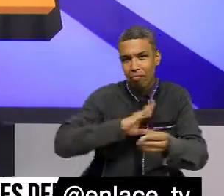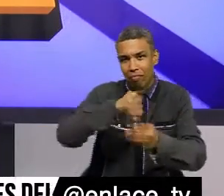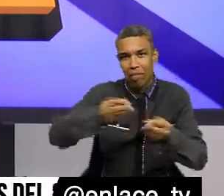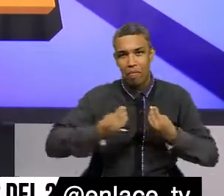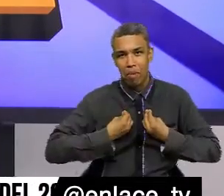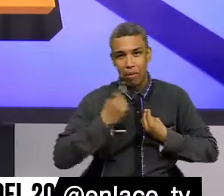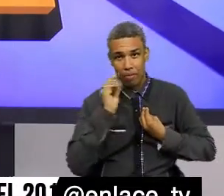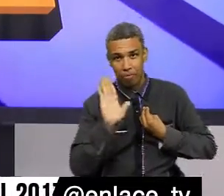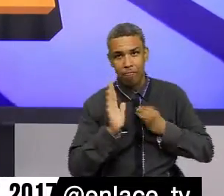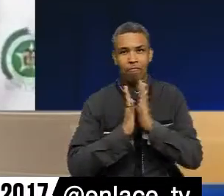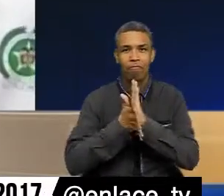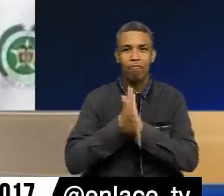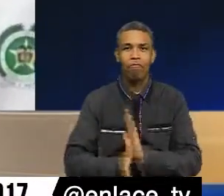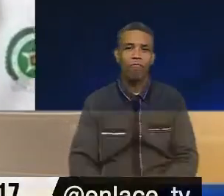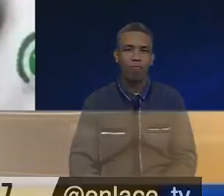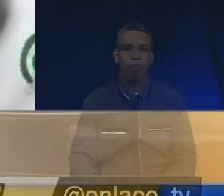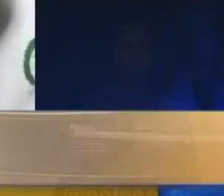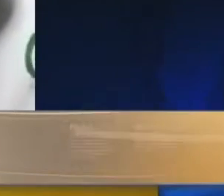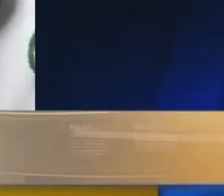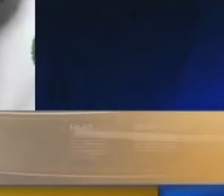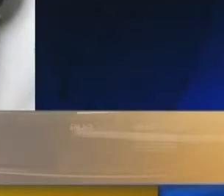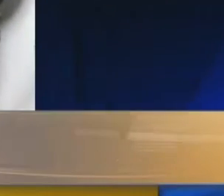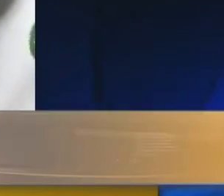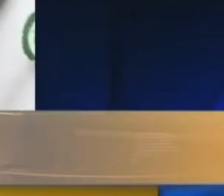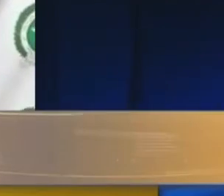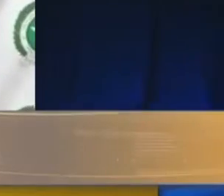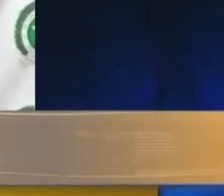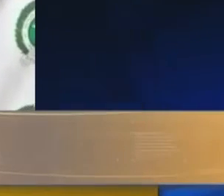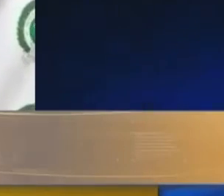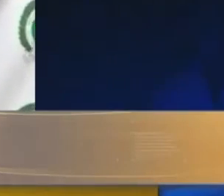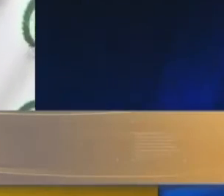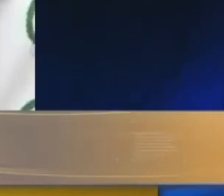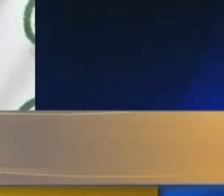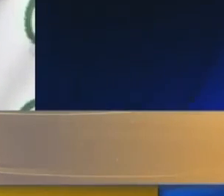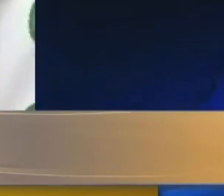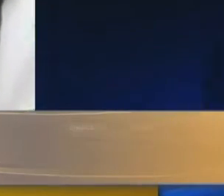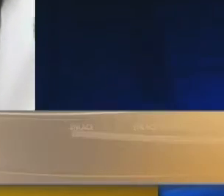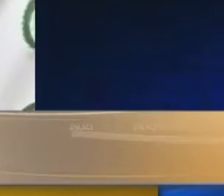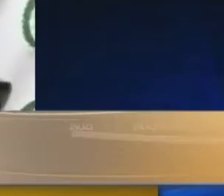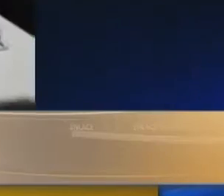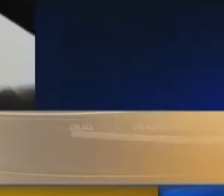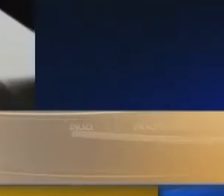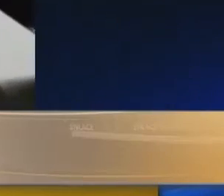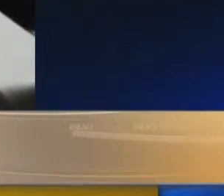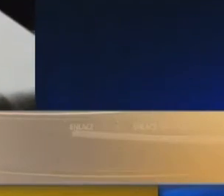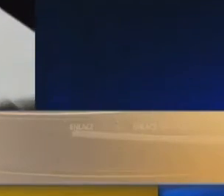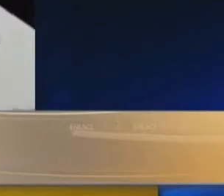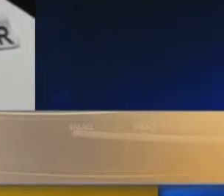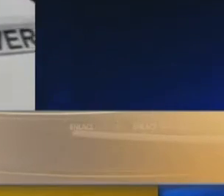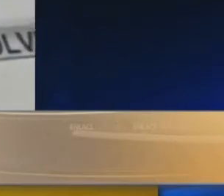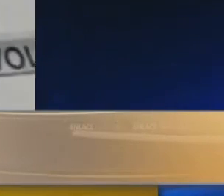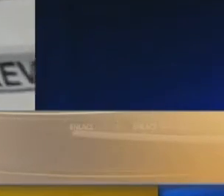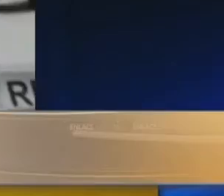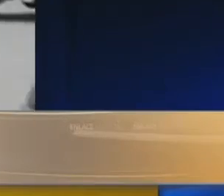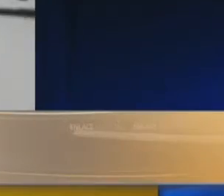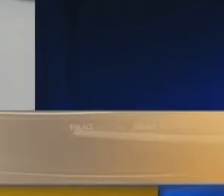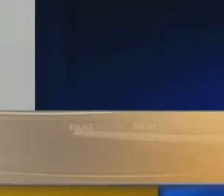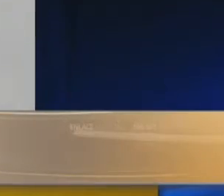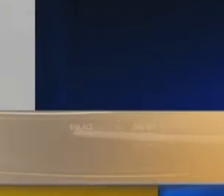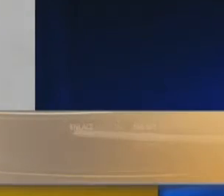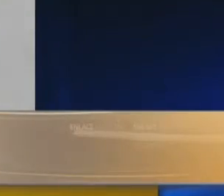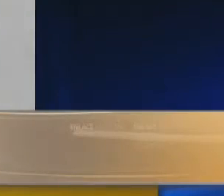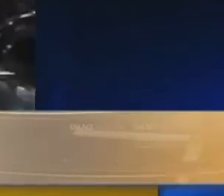emisión. Policía Nacional reportó la captura en las últimas horas de dos sujetos a quienes se les indica deporte ilegal de armas de fuego. Los hechos